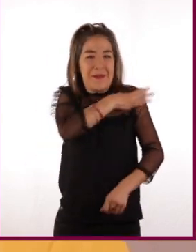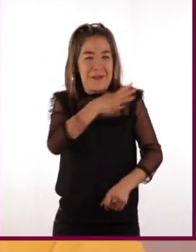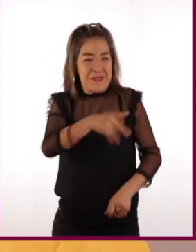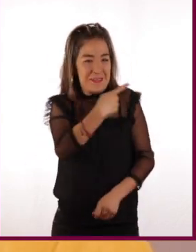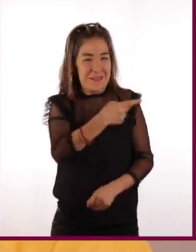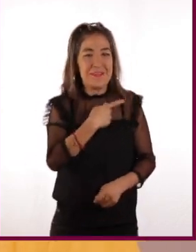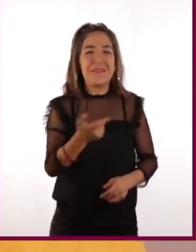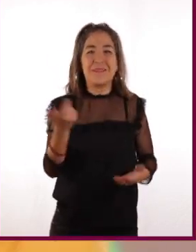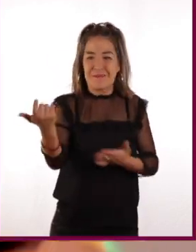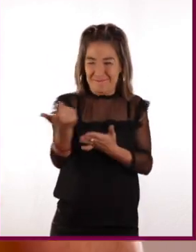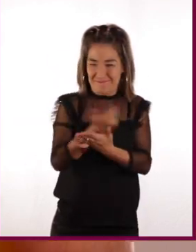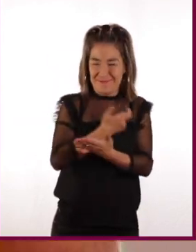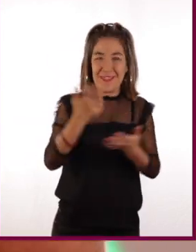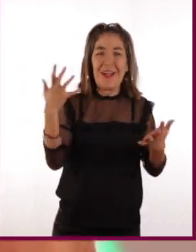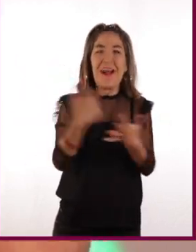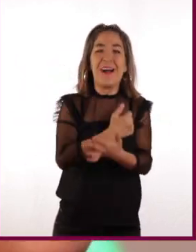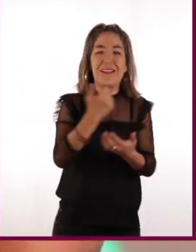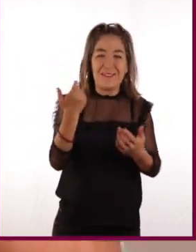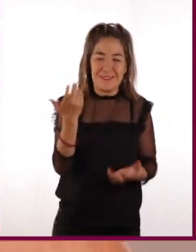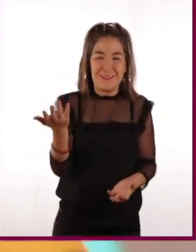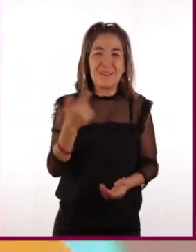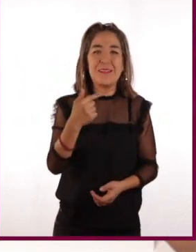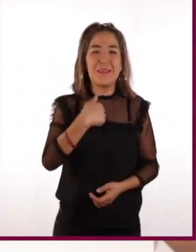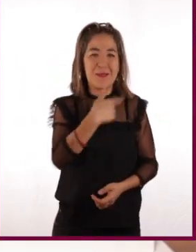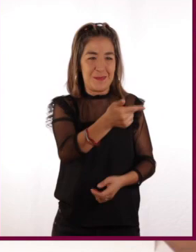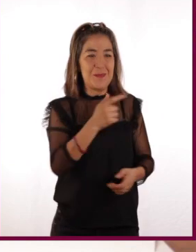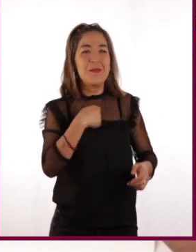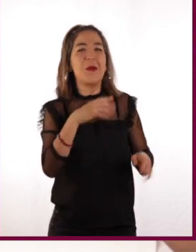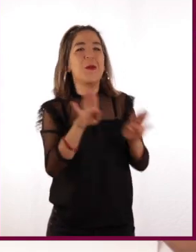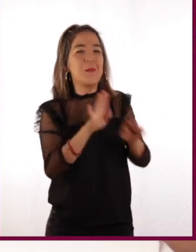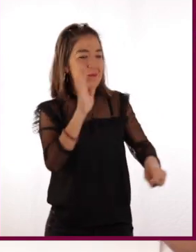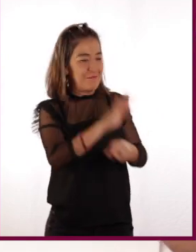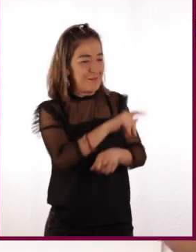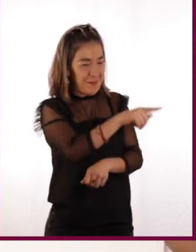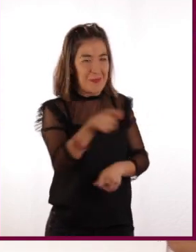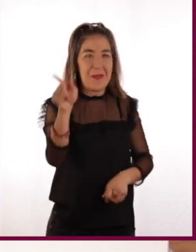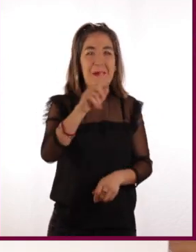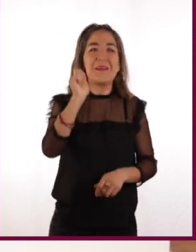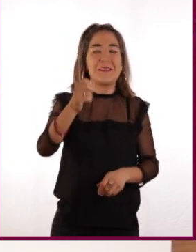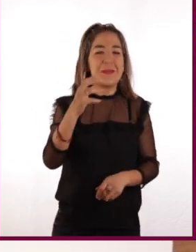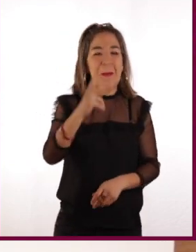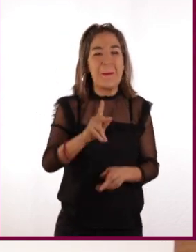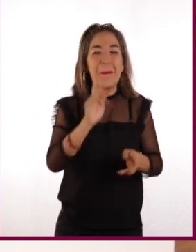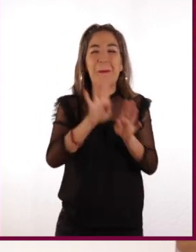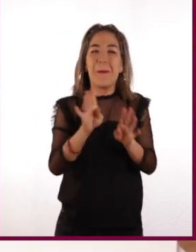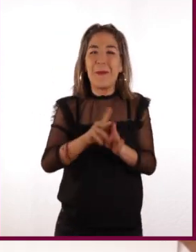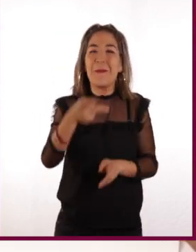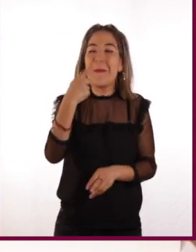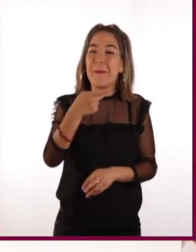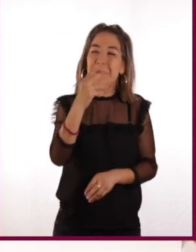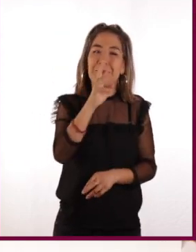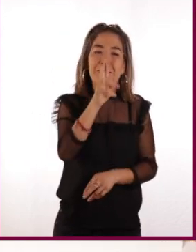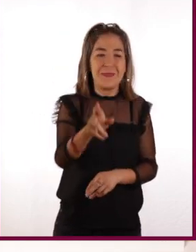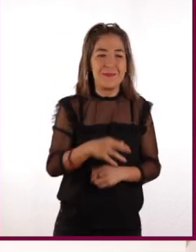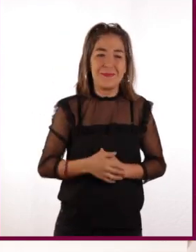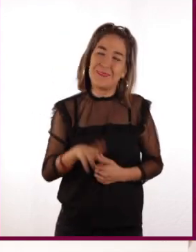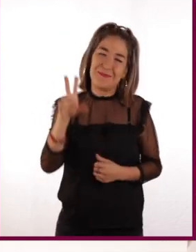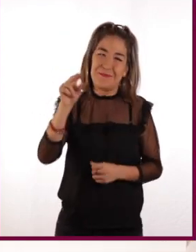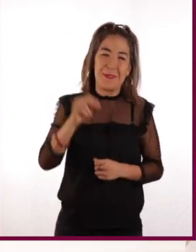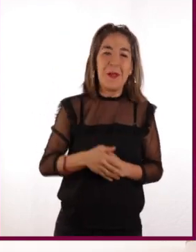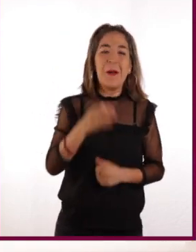cultura general para ganar algo de dinerito. Yo soy tu representante y tú contestas las preguntas, Ismara. No, cálmate, ¿cómo